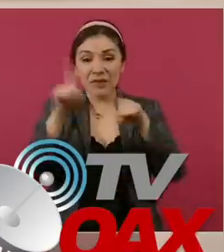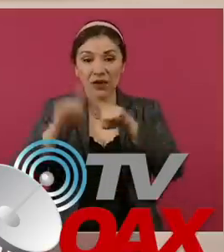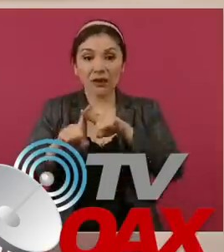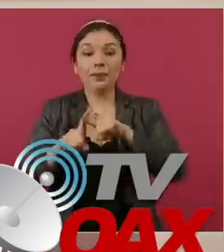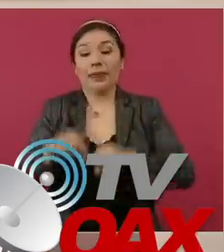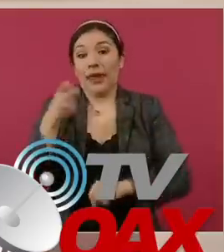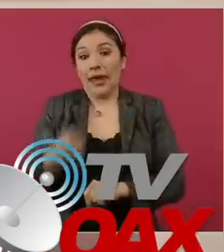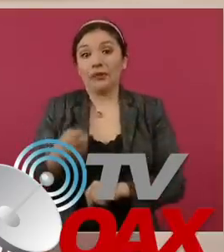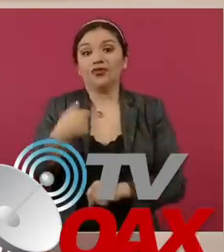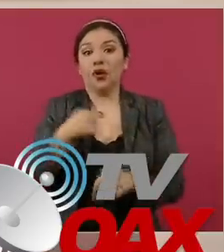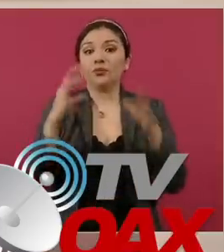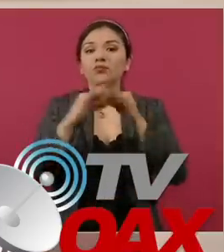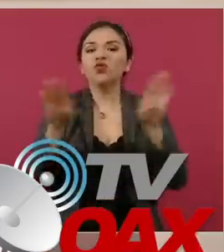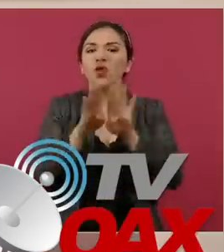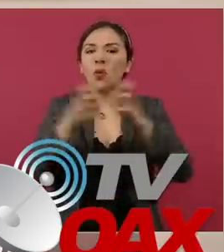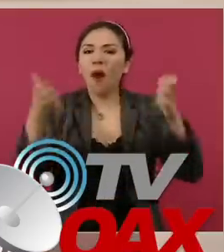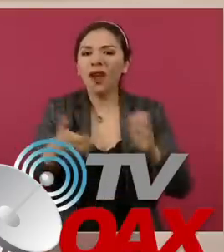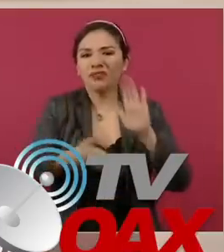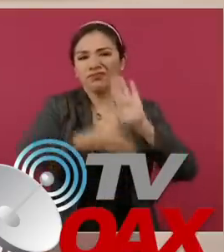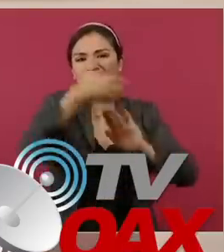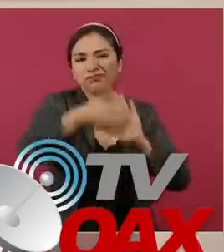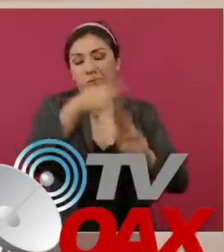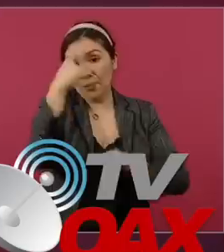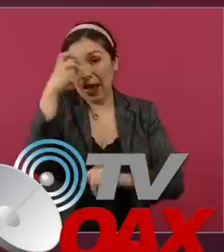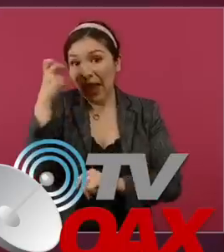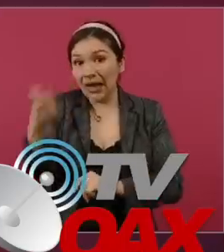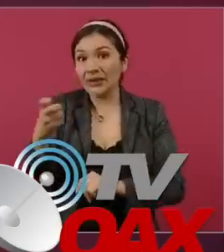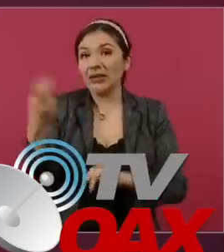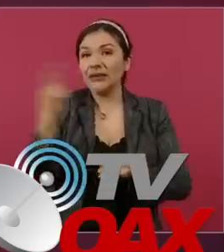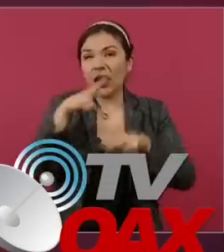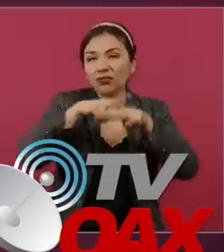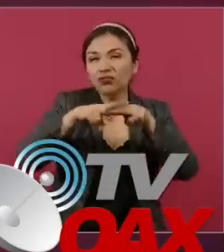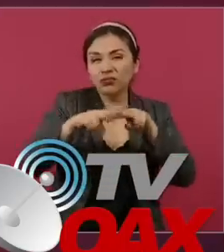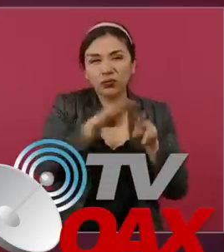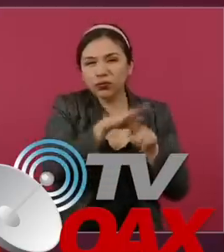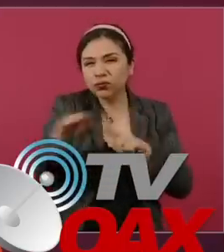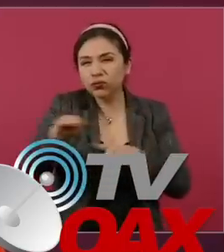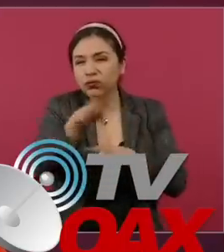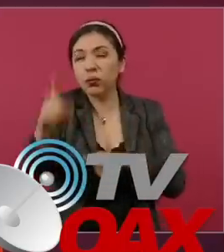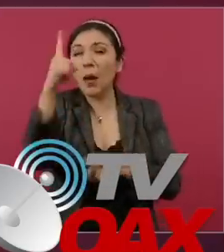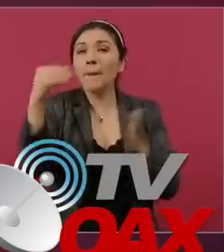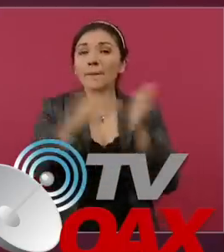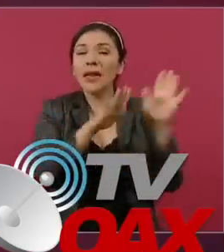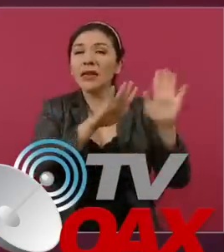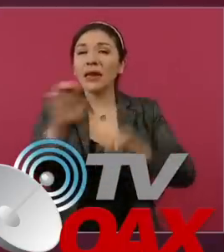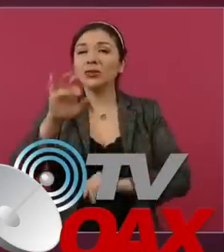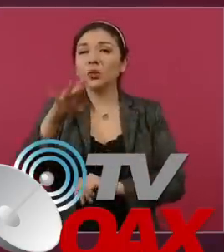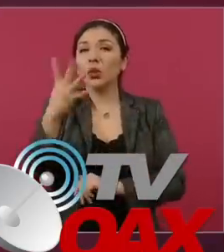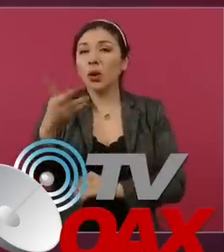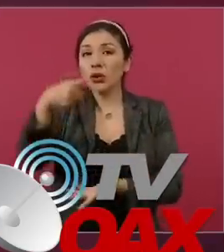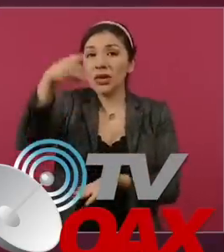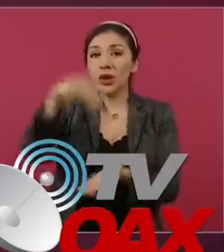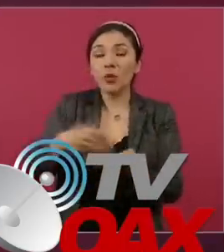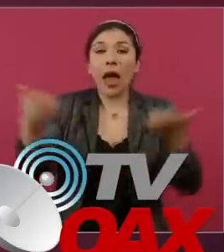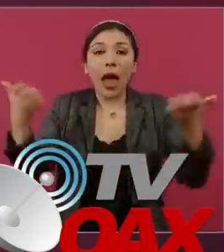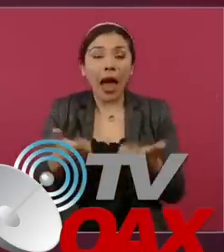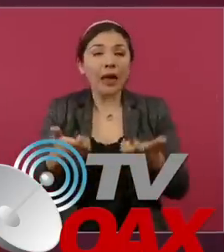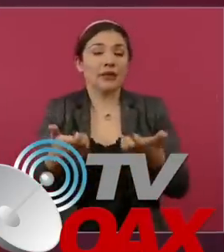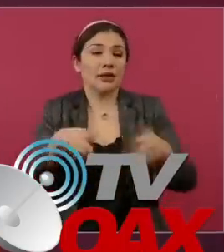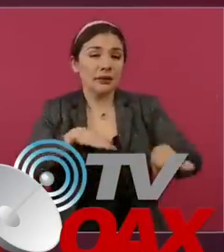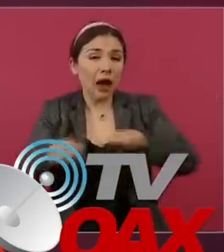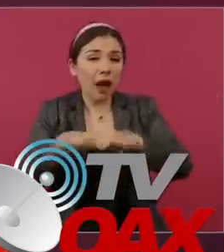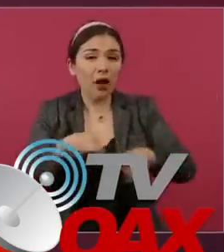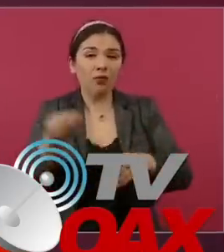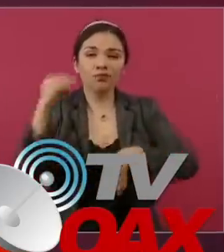hablado de toda la infraestructura que para este gran recorrido de más de 1.554 kilómetros se está desarrollando, se